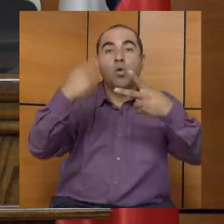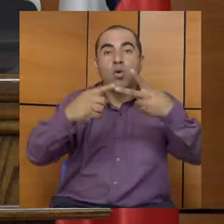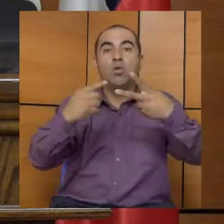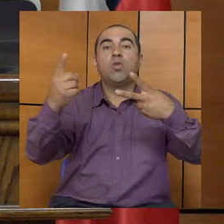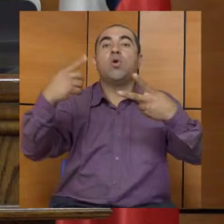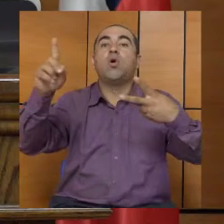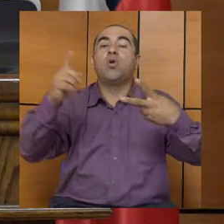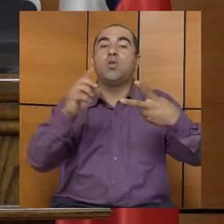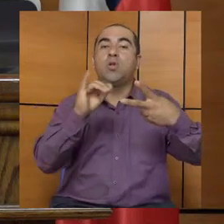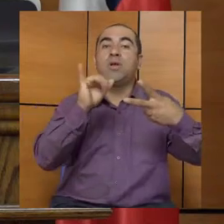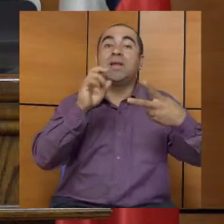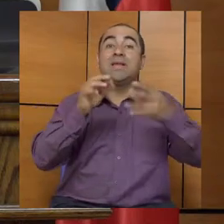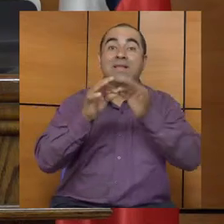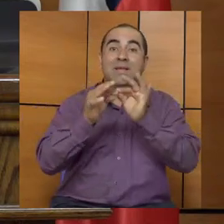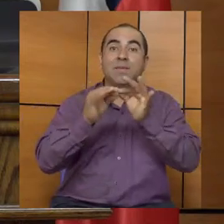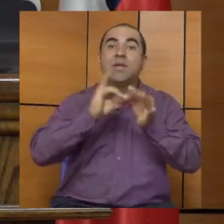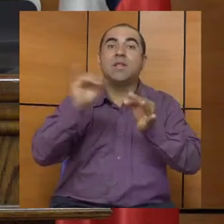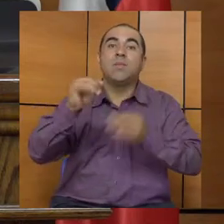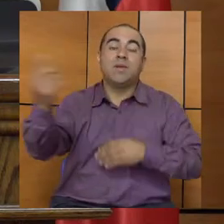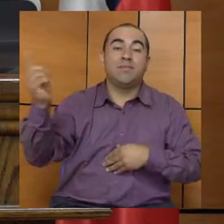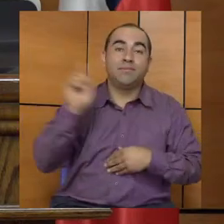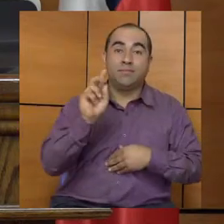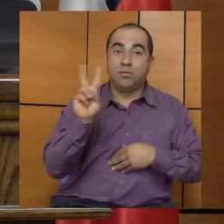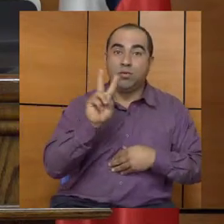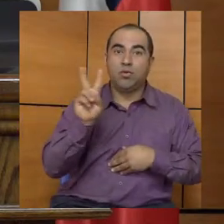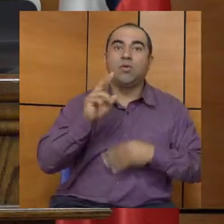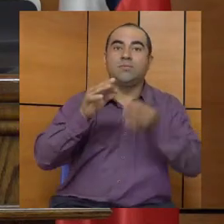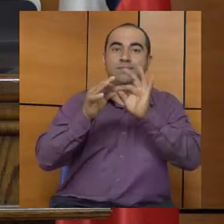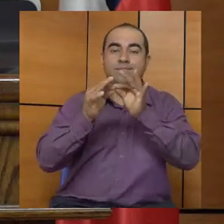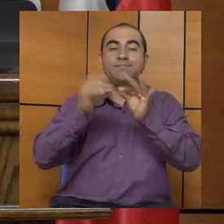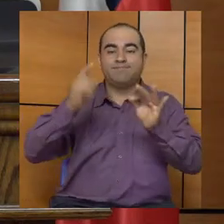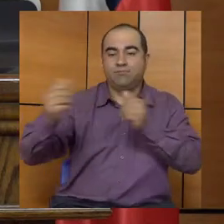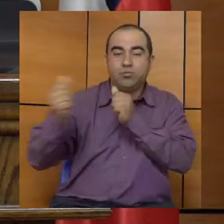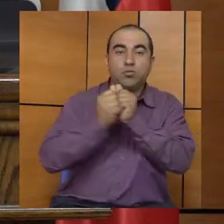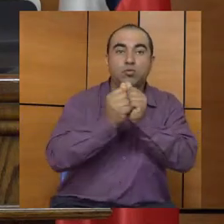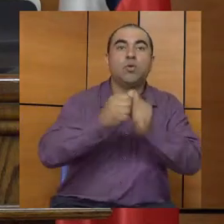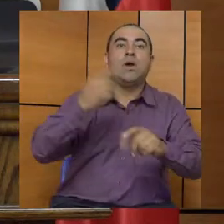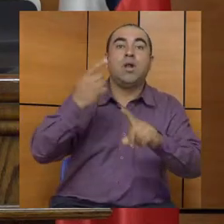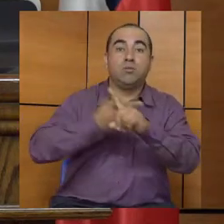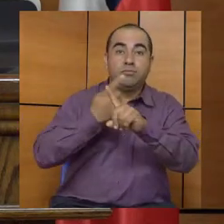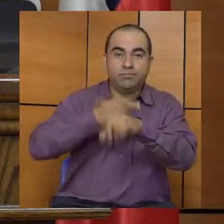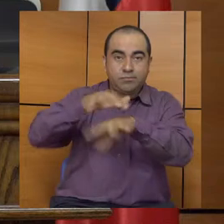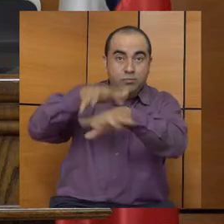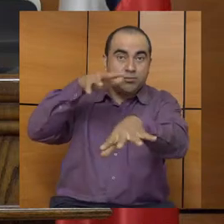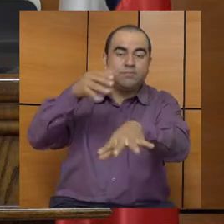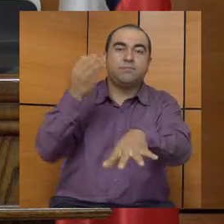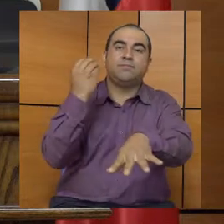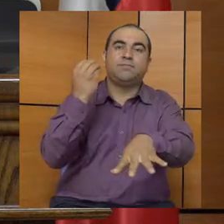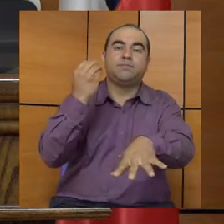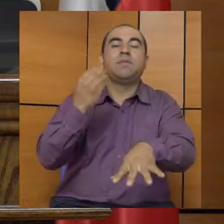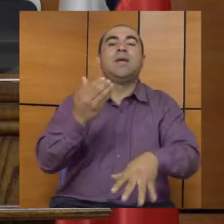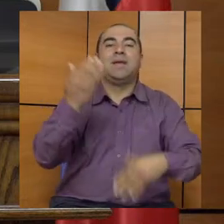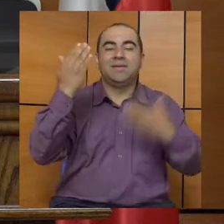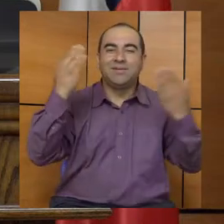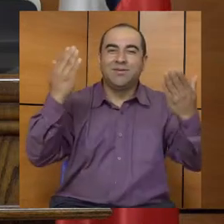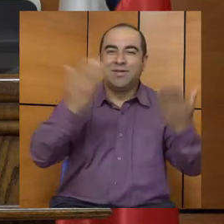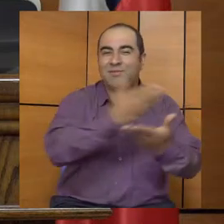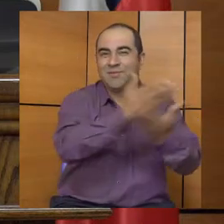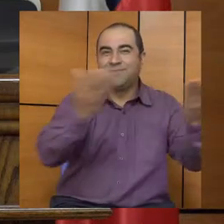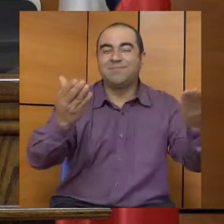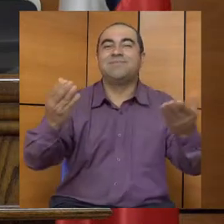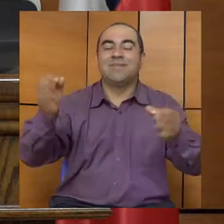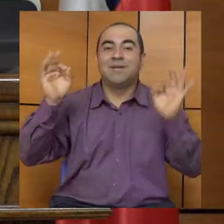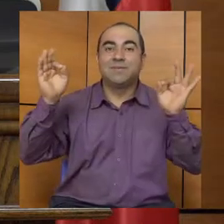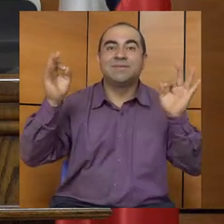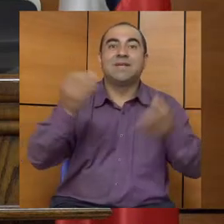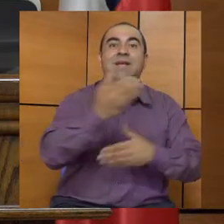sumará Rodrigo Uribe, quienes nos acompañarán durante este conversatorio. Saludamos igualmente y de manera especial